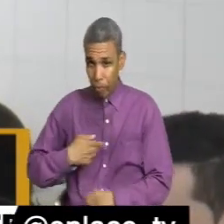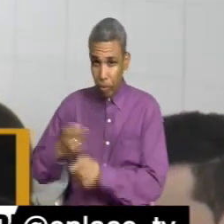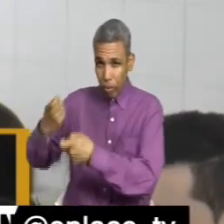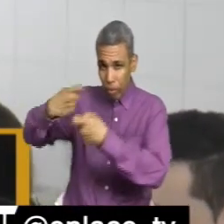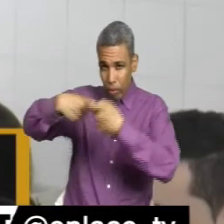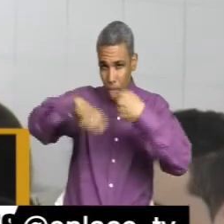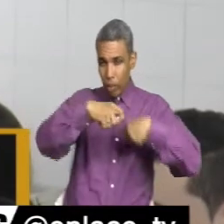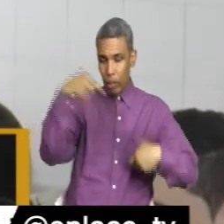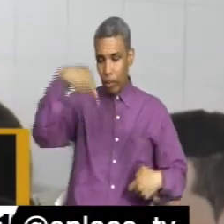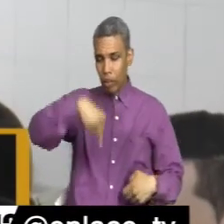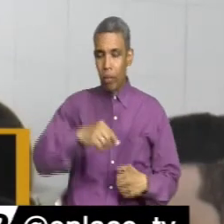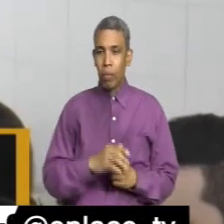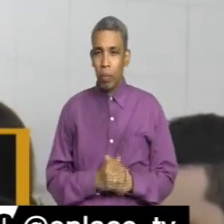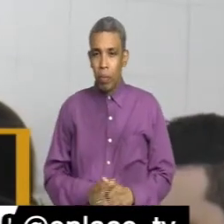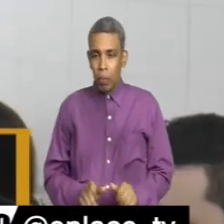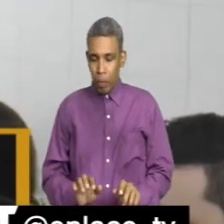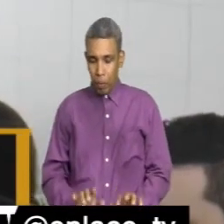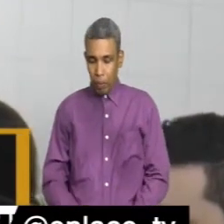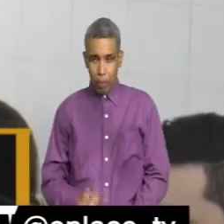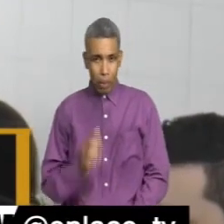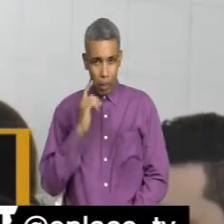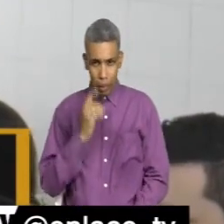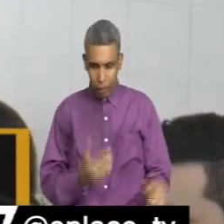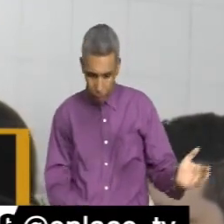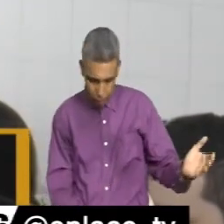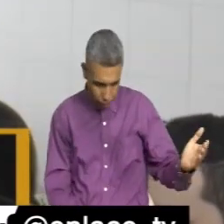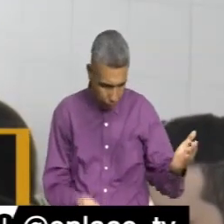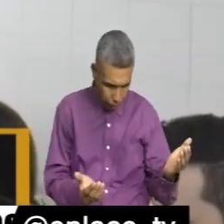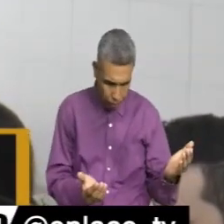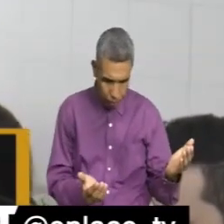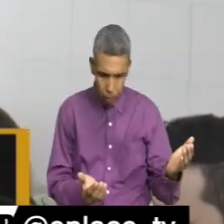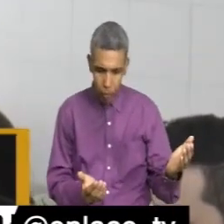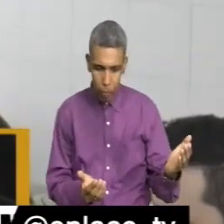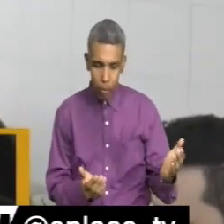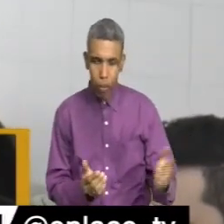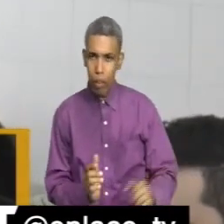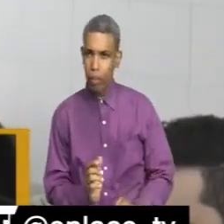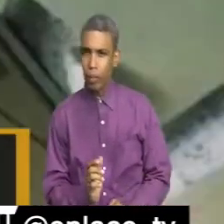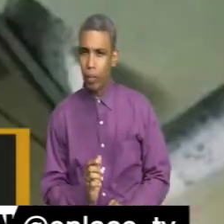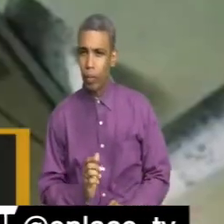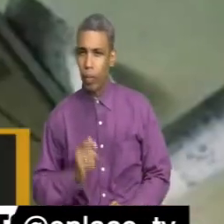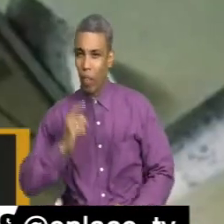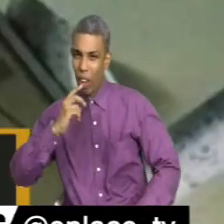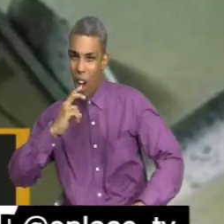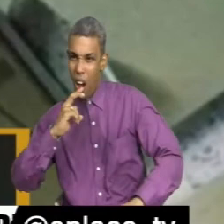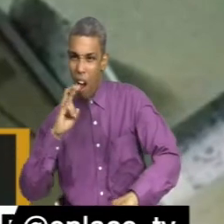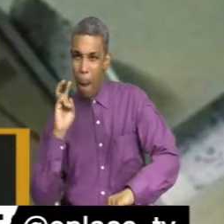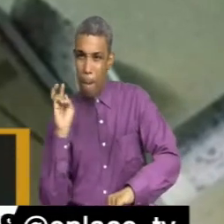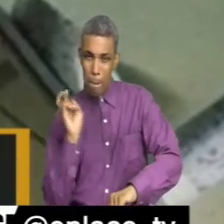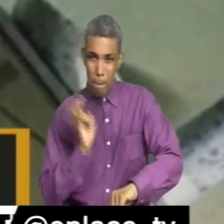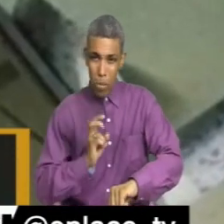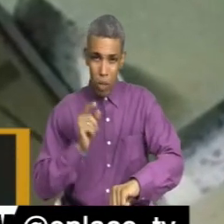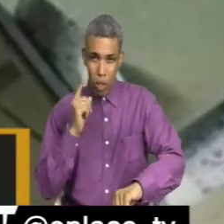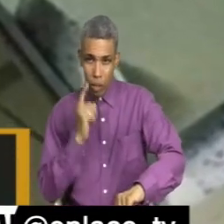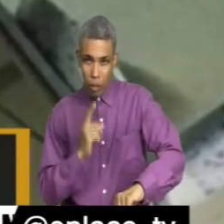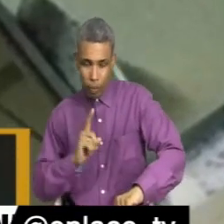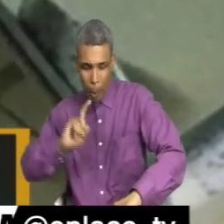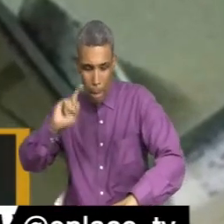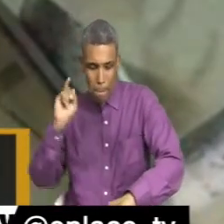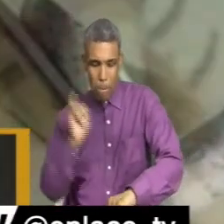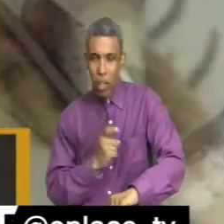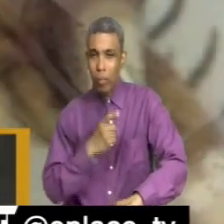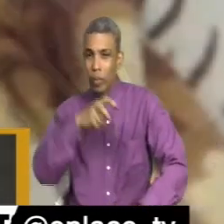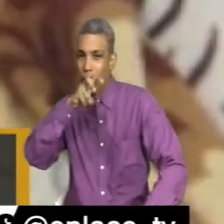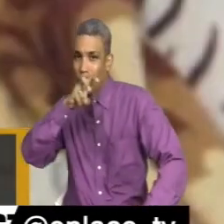que fue mordido, se ve que solamente parece un colmillo que ingresó a la piel, y el otro apenas hizo